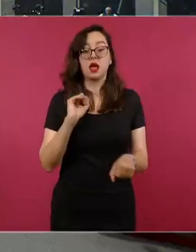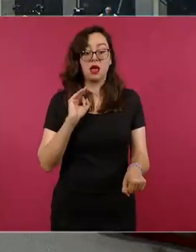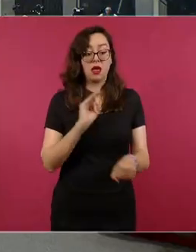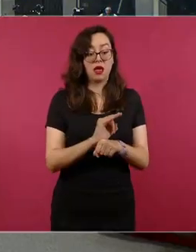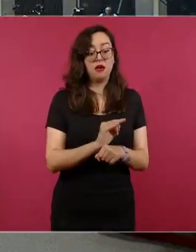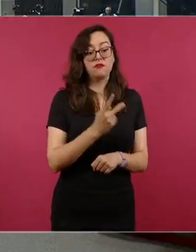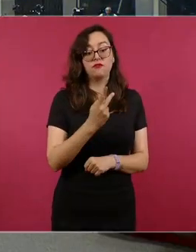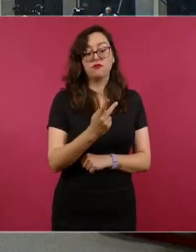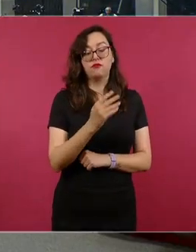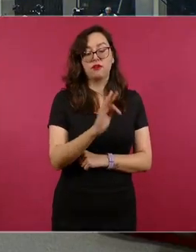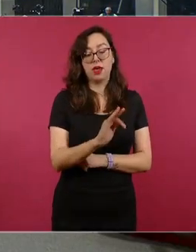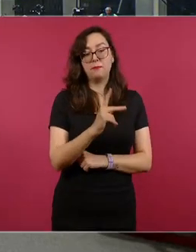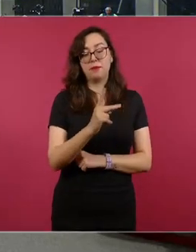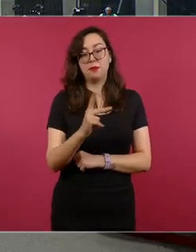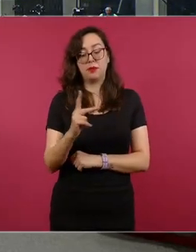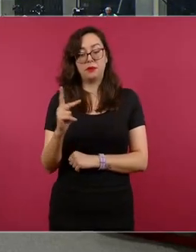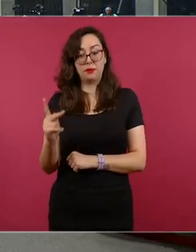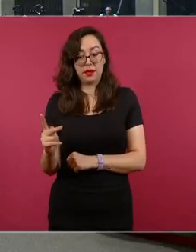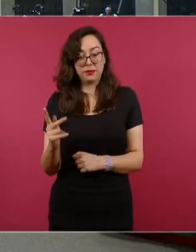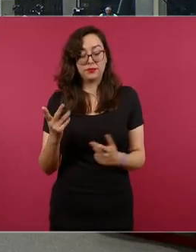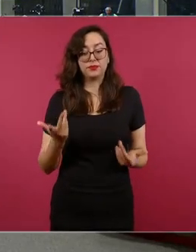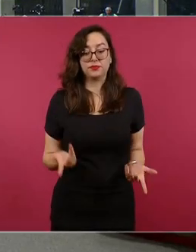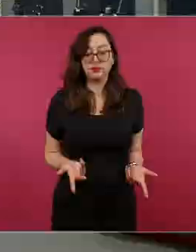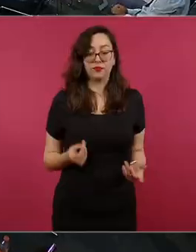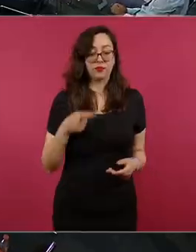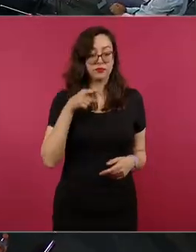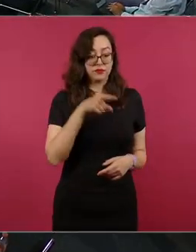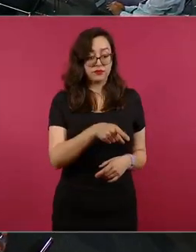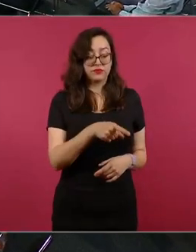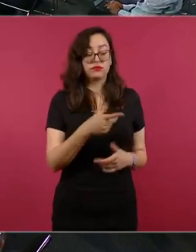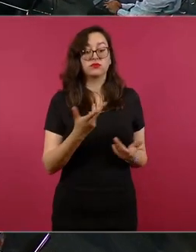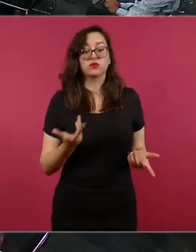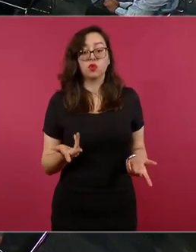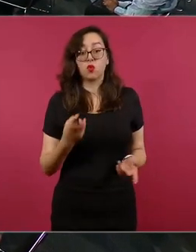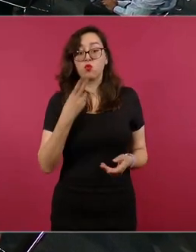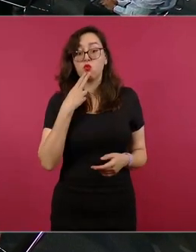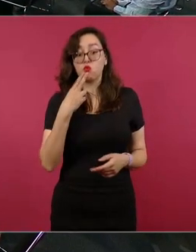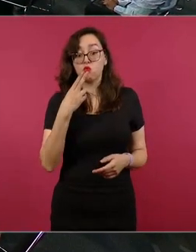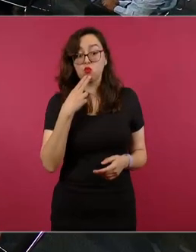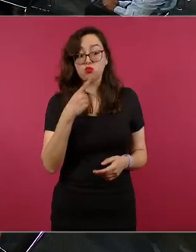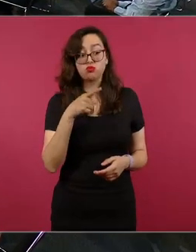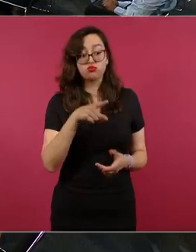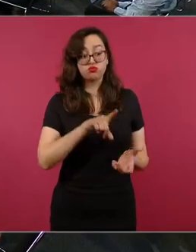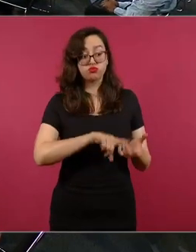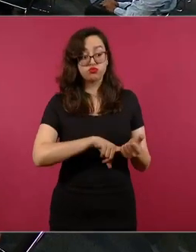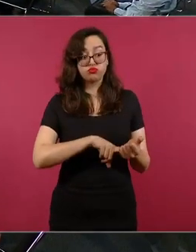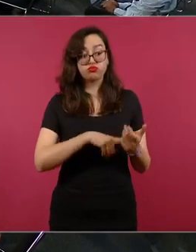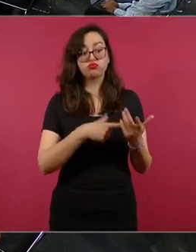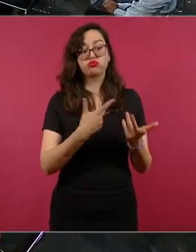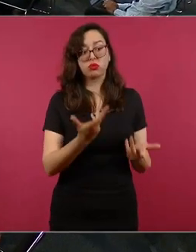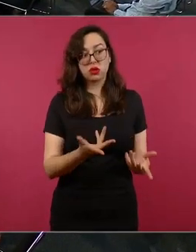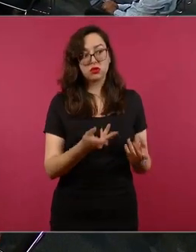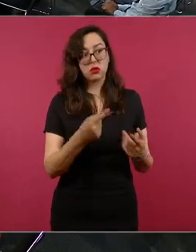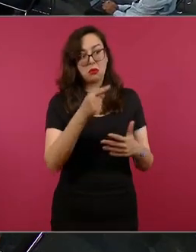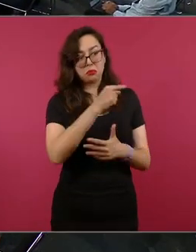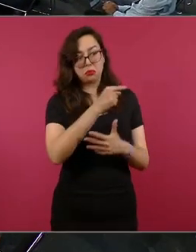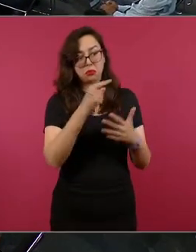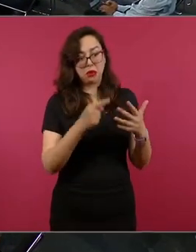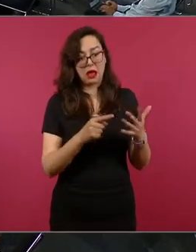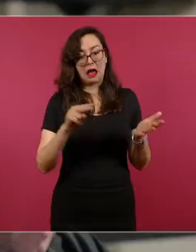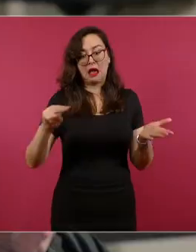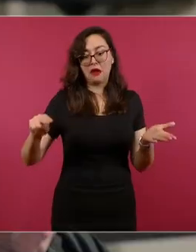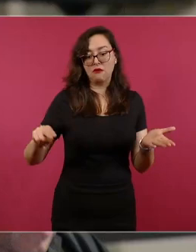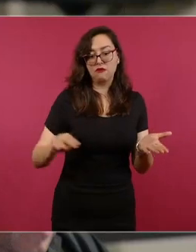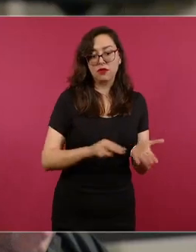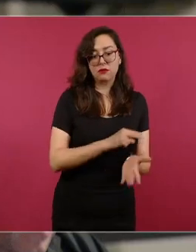FPPP, por desempleo con instrucciones para uso. La carta es firmada por el licenciado Arnulfo Beltrón García, cliente de